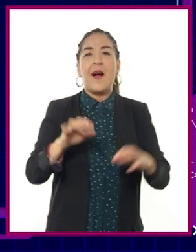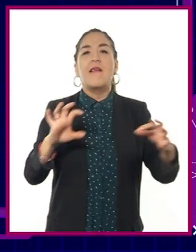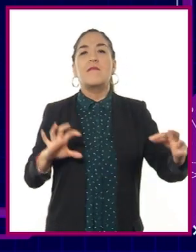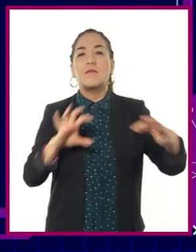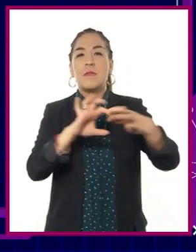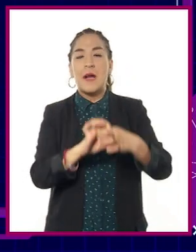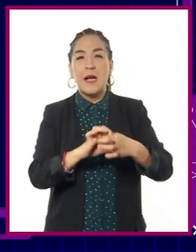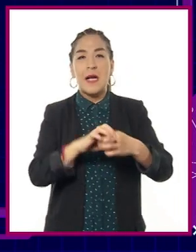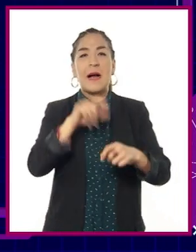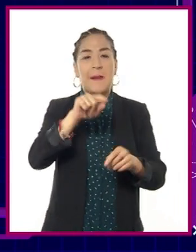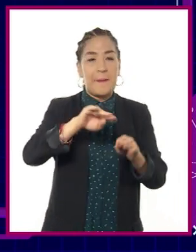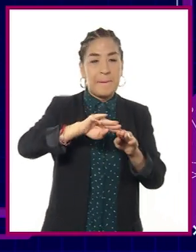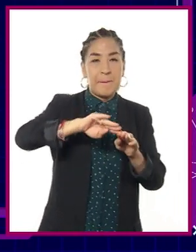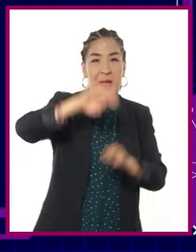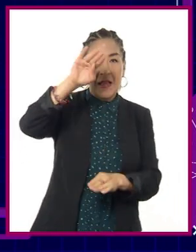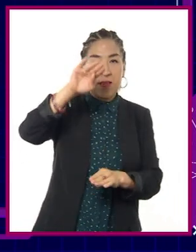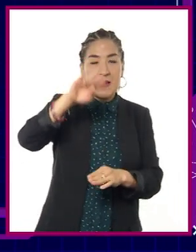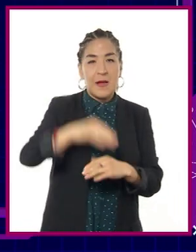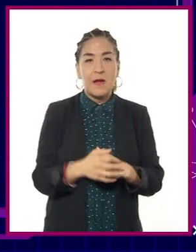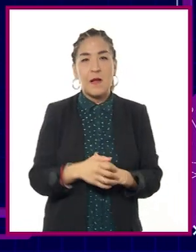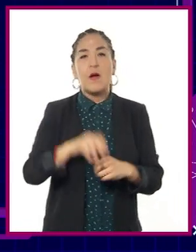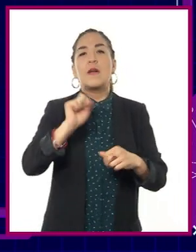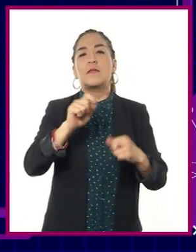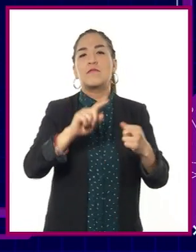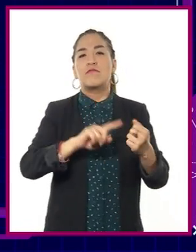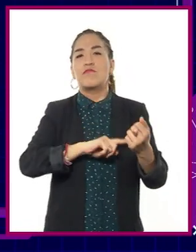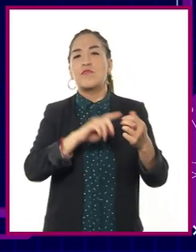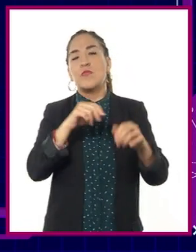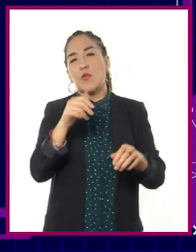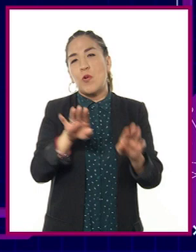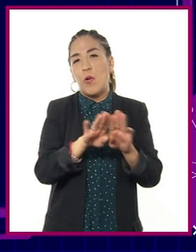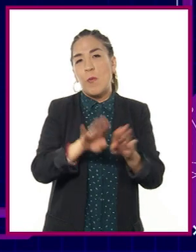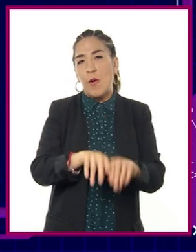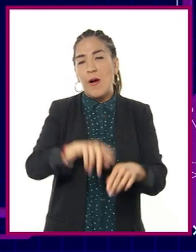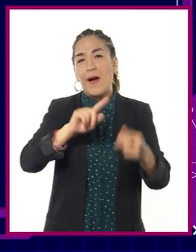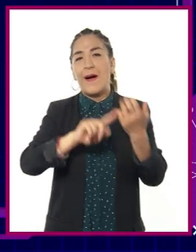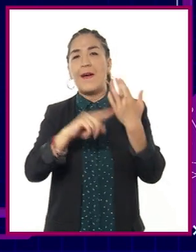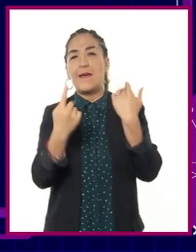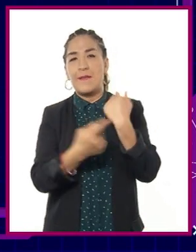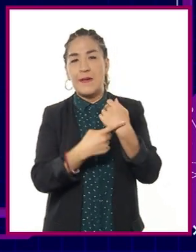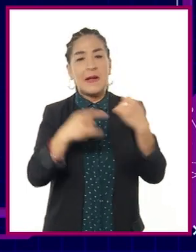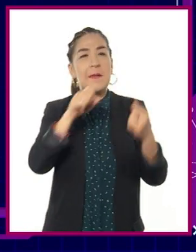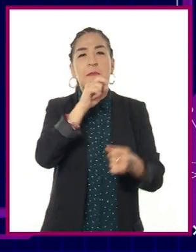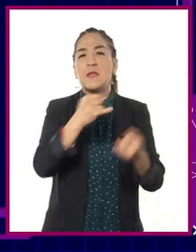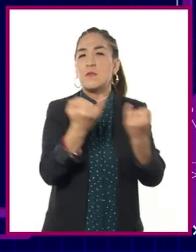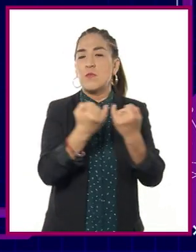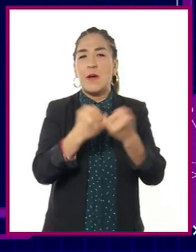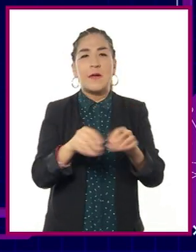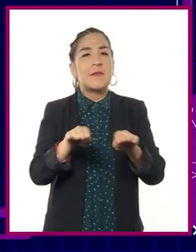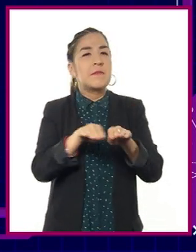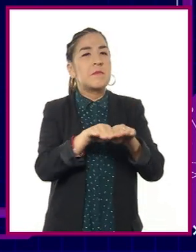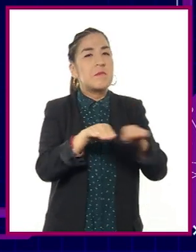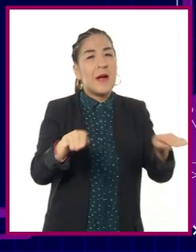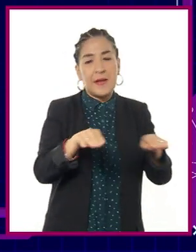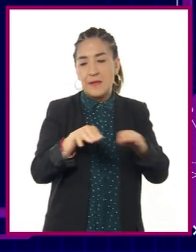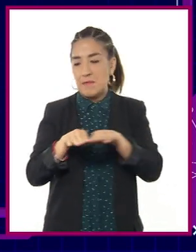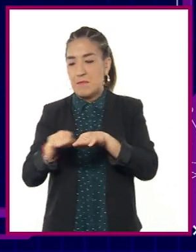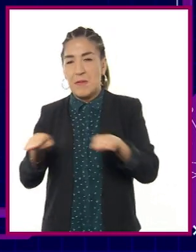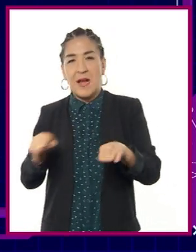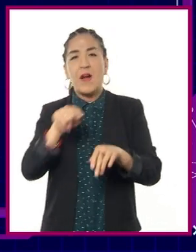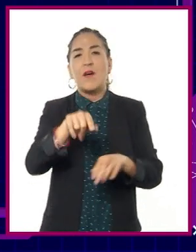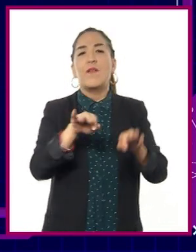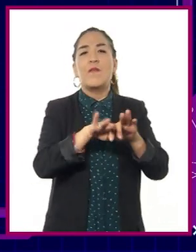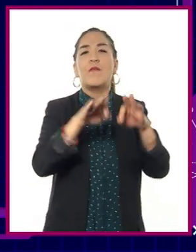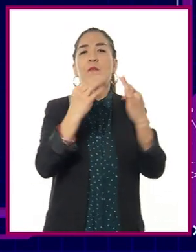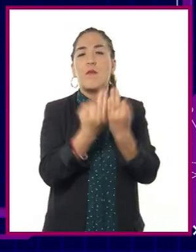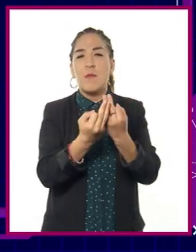un vértice con el lado opuesto y es perpendicular a ese lado, es decir,